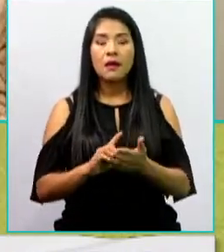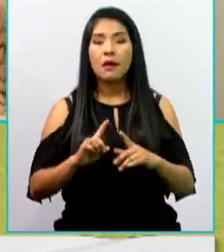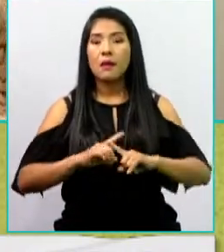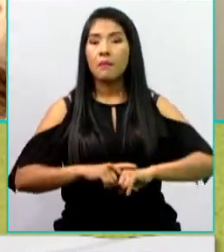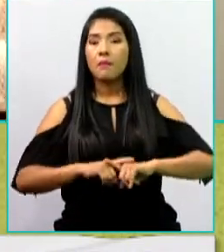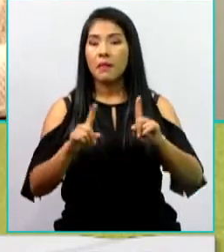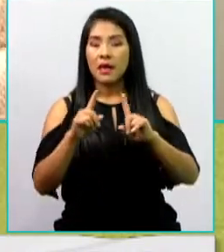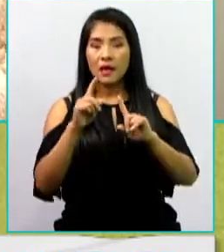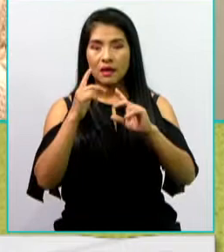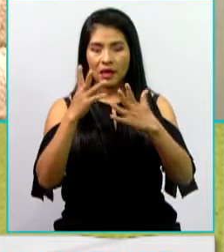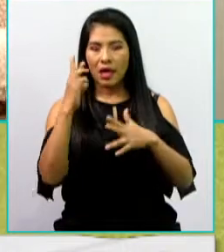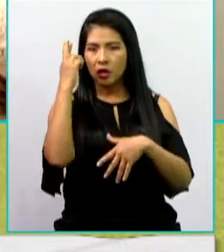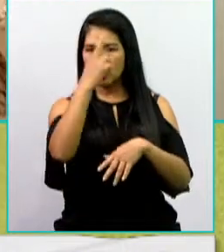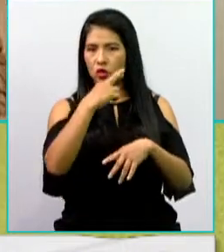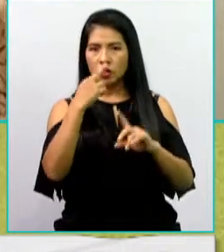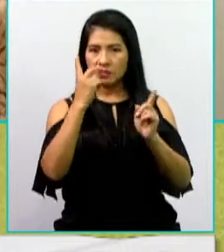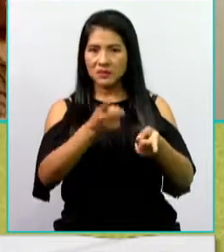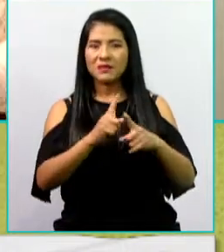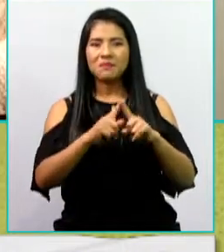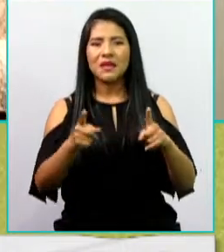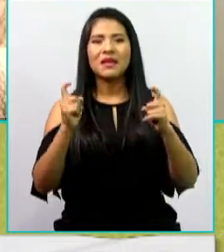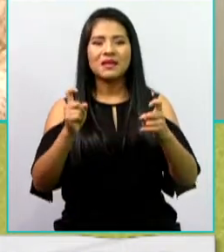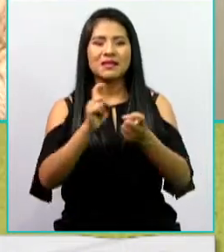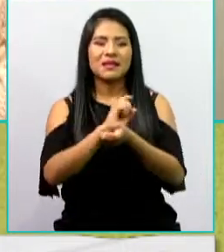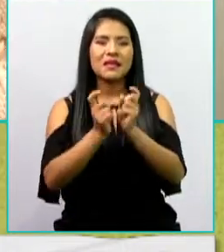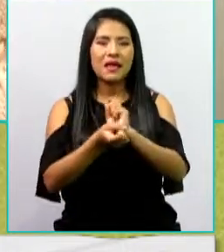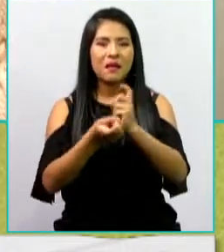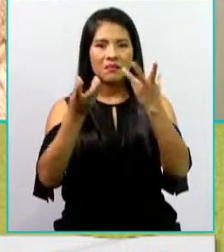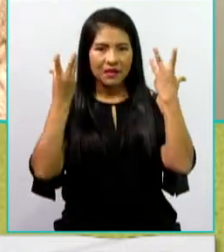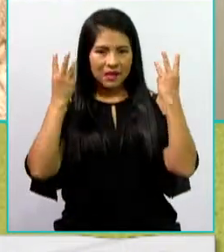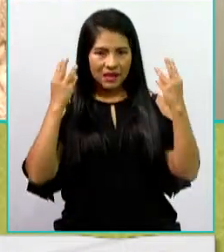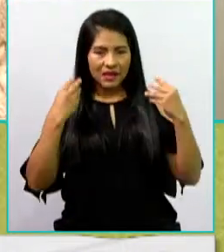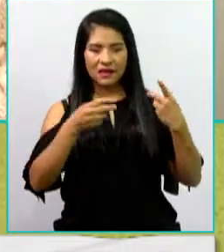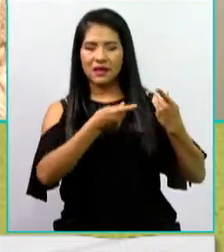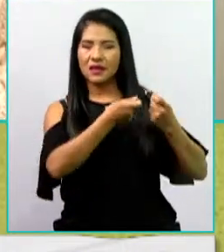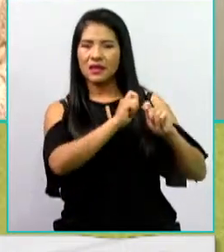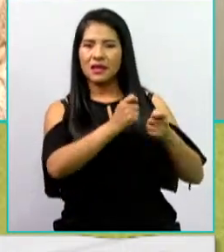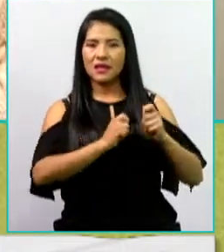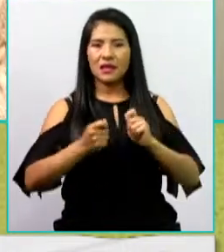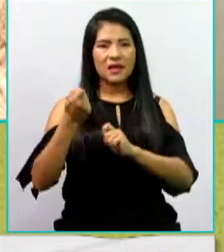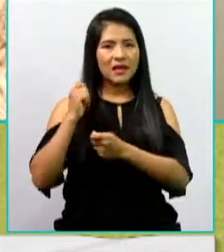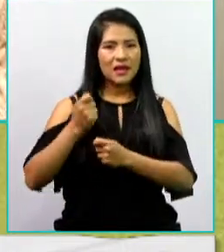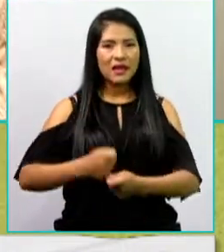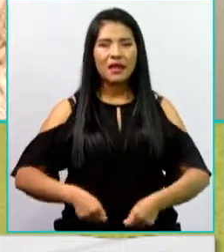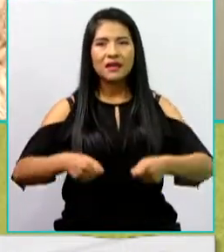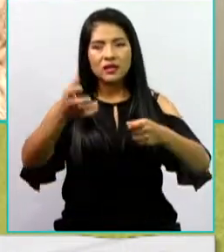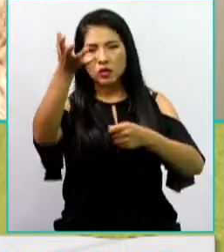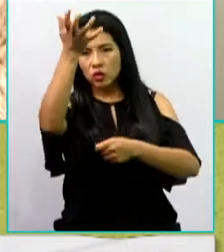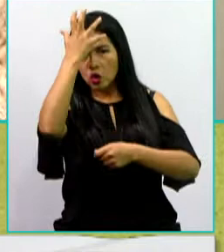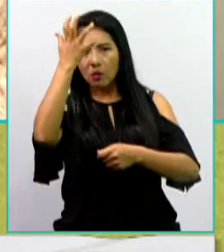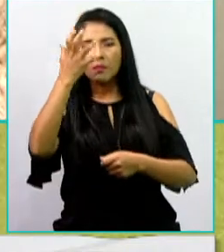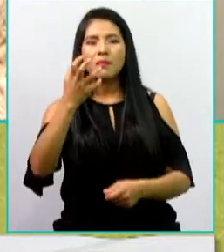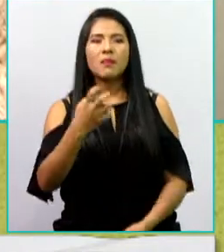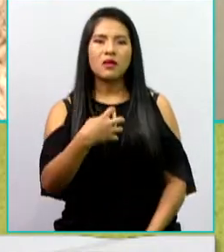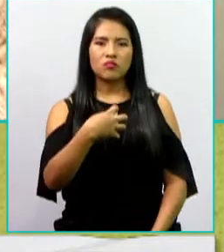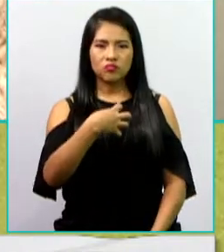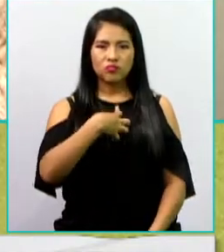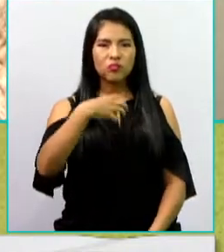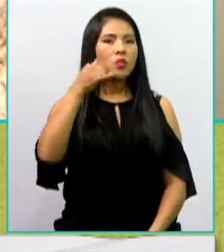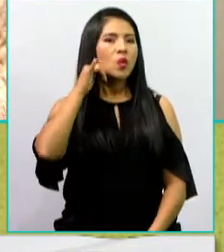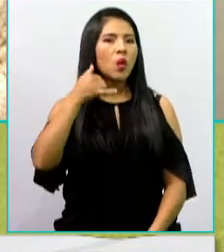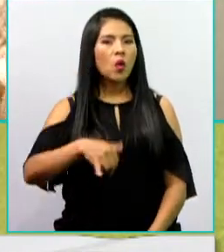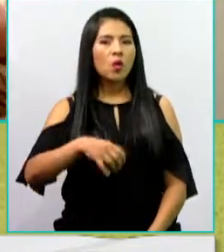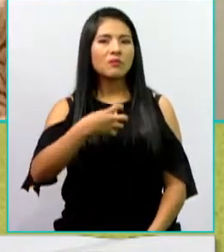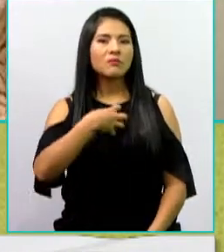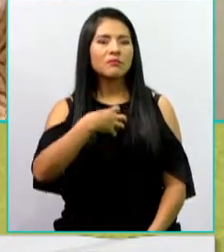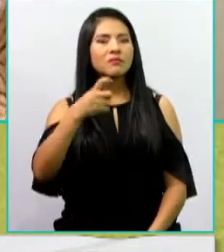la cambié de ropa, la trencé sus cabellos, le puse un sombrero y las joyas también, para que